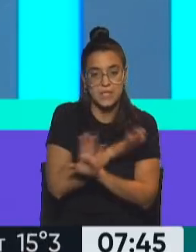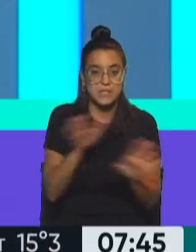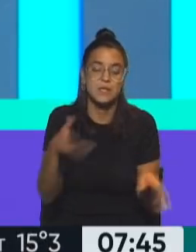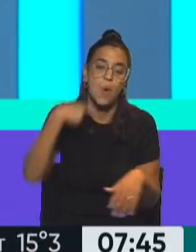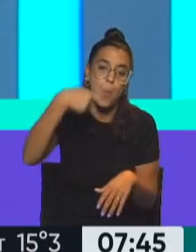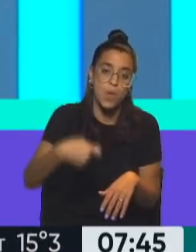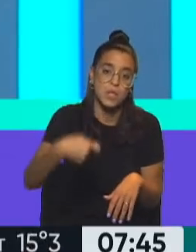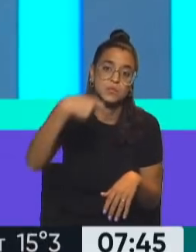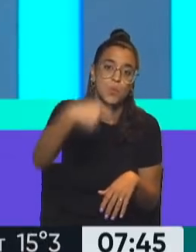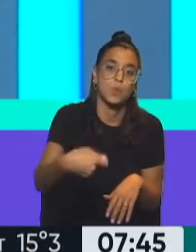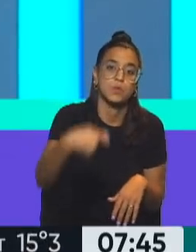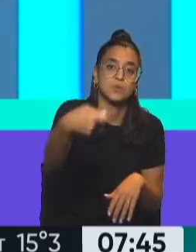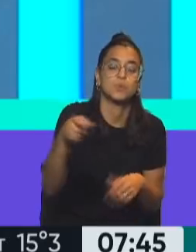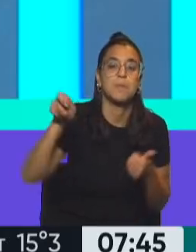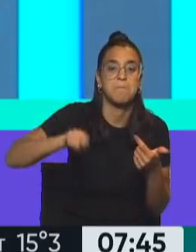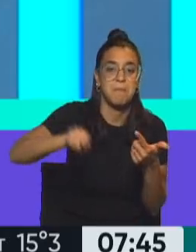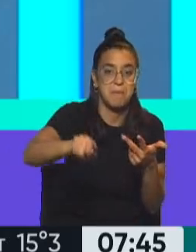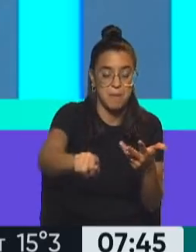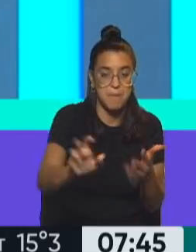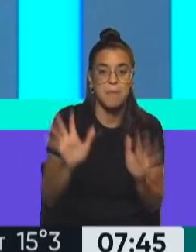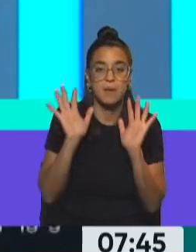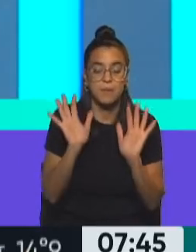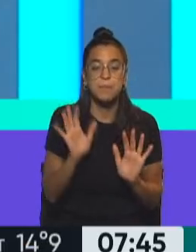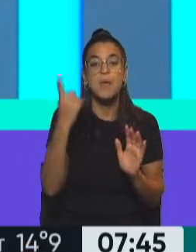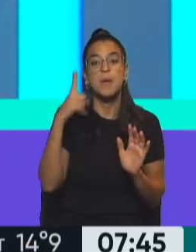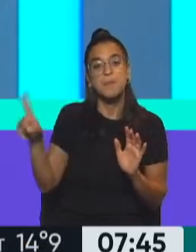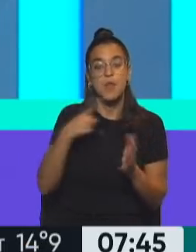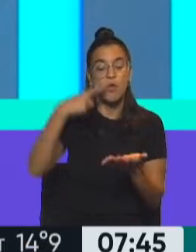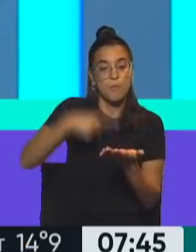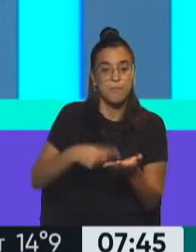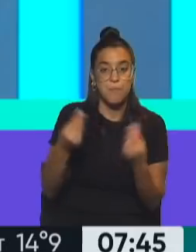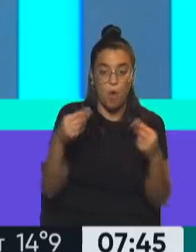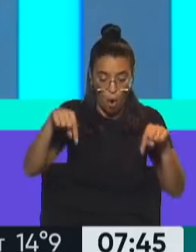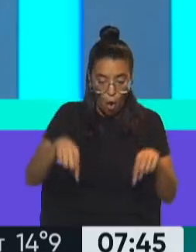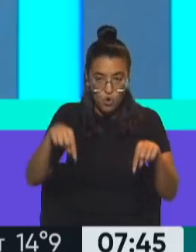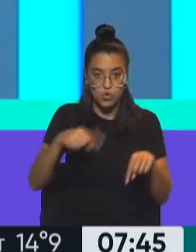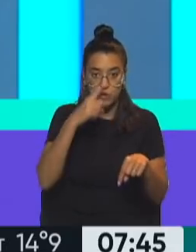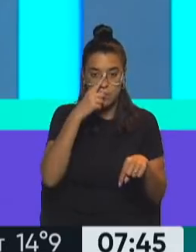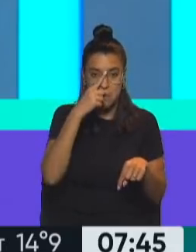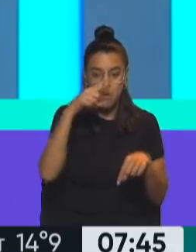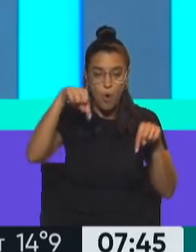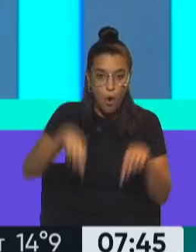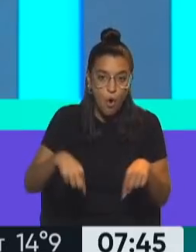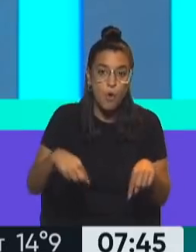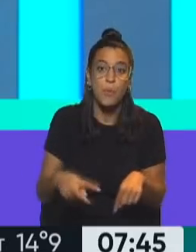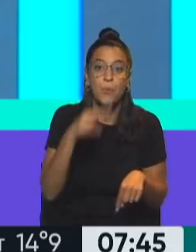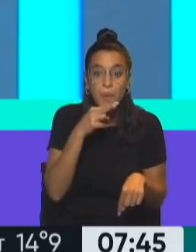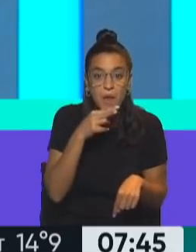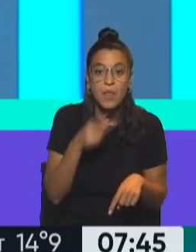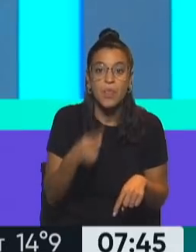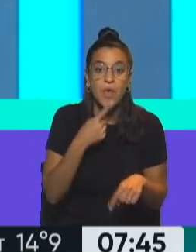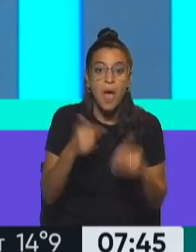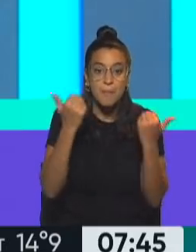ir cerrando las cuotas todos los meses no pasa nada ahora la medida rige para el que hoy se llega el viernes dijo